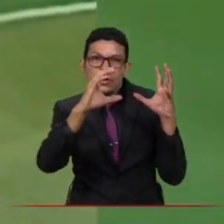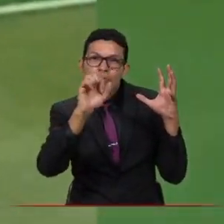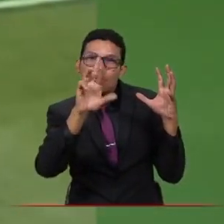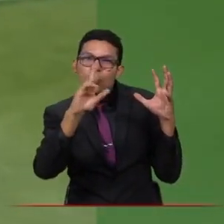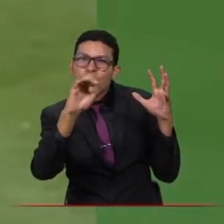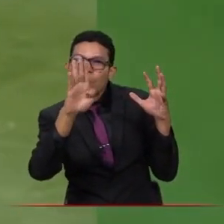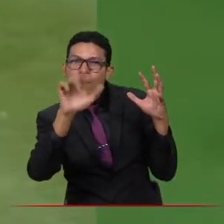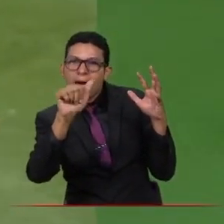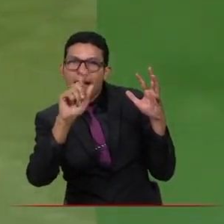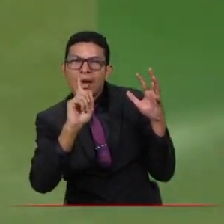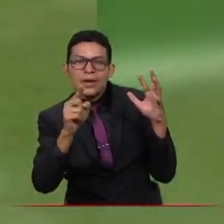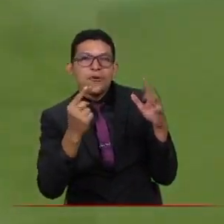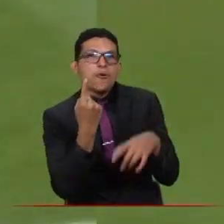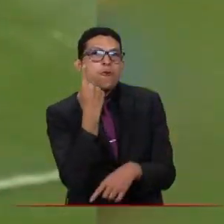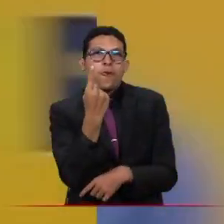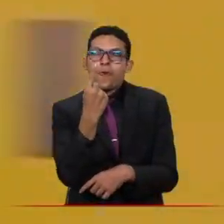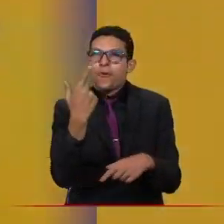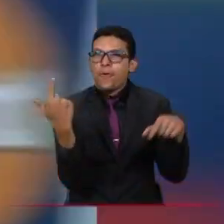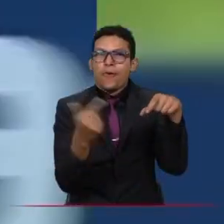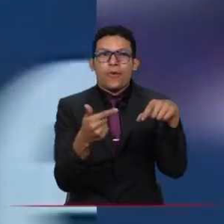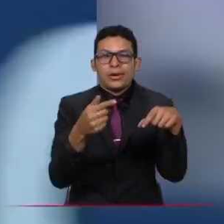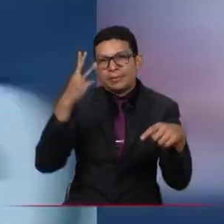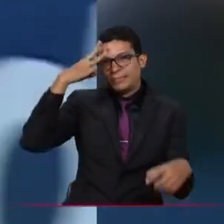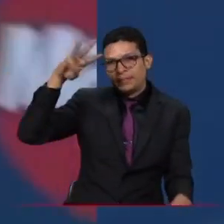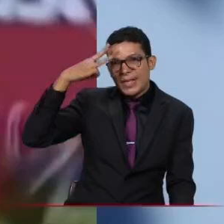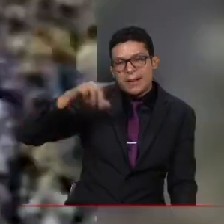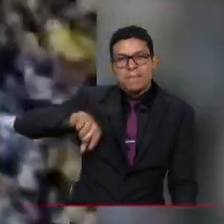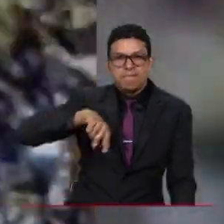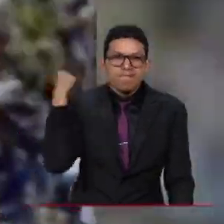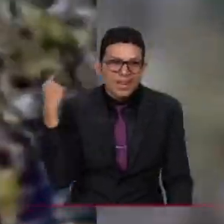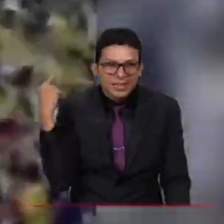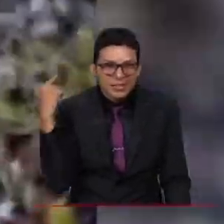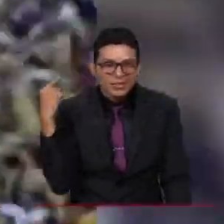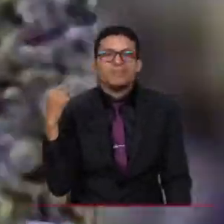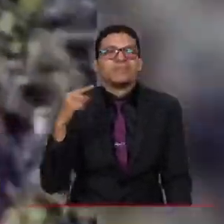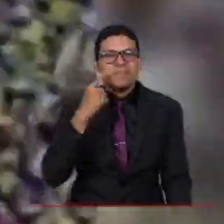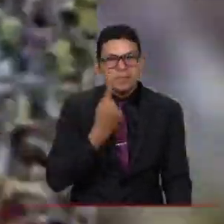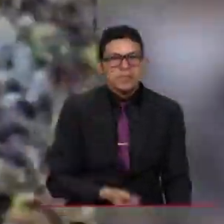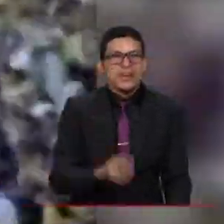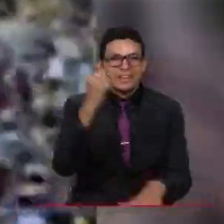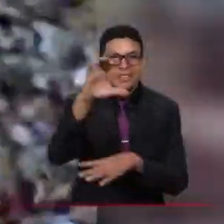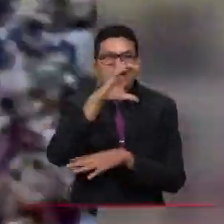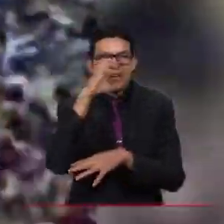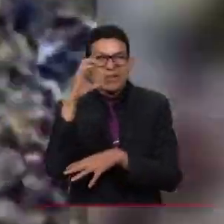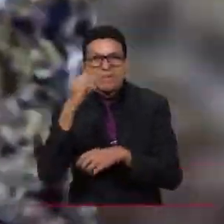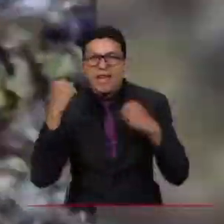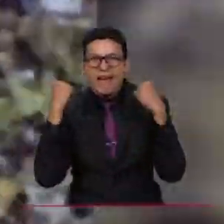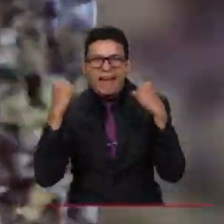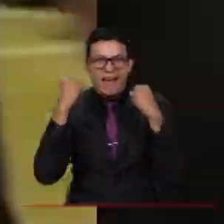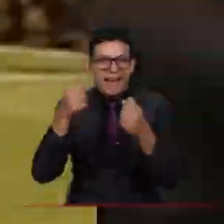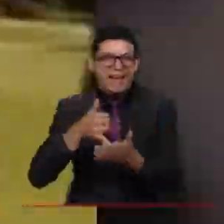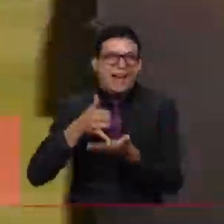imponente, puso el único gol del partido y el equipo de Francisco Maturana dio por primera vez una vuelta olímpica.